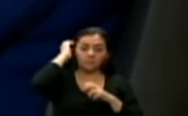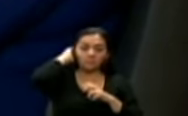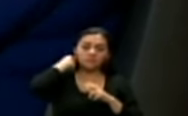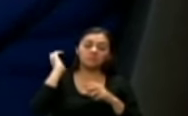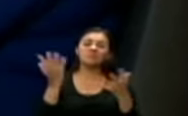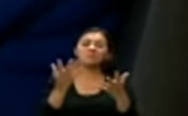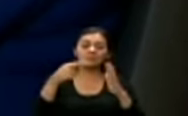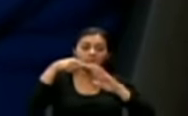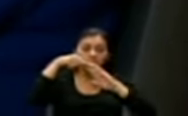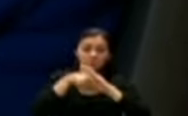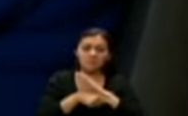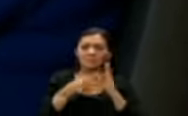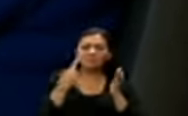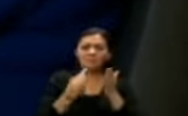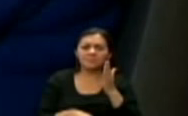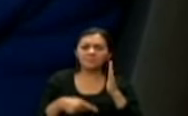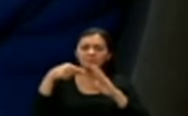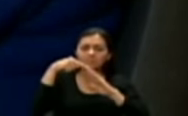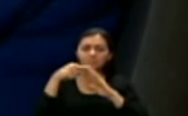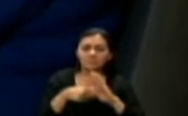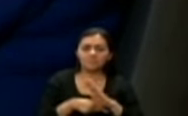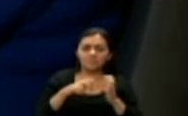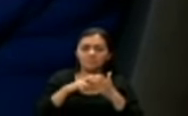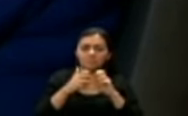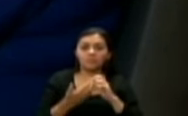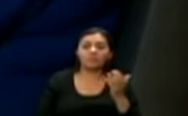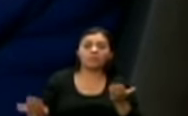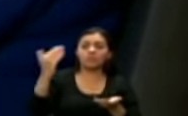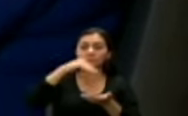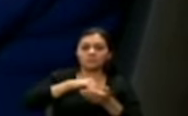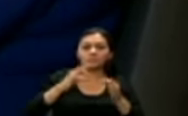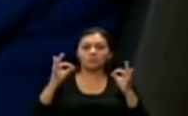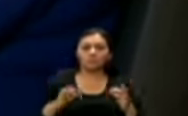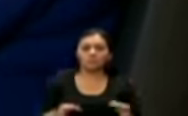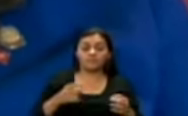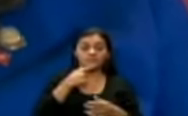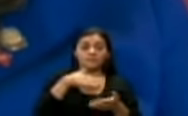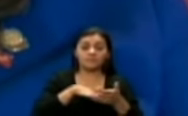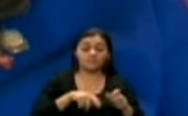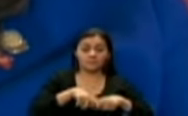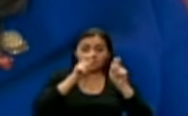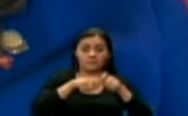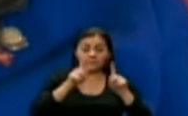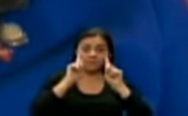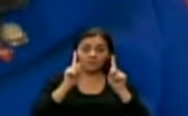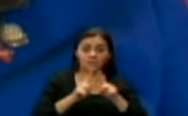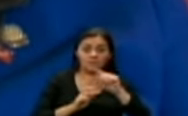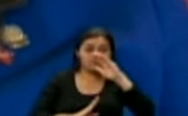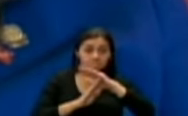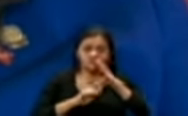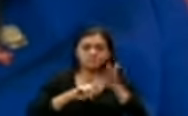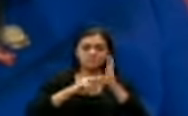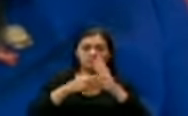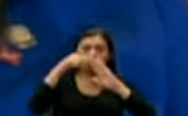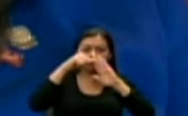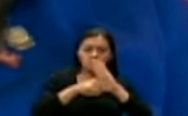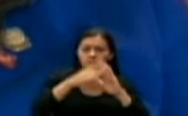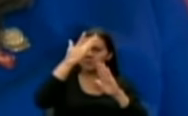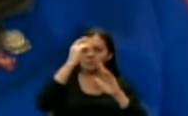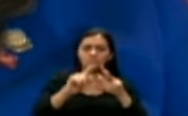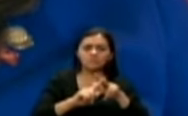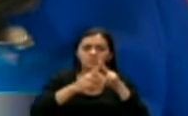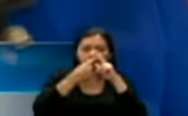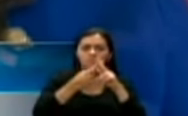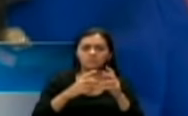conflicto, hay que cumplirlas para que no vuelva a resurgir el conflicto. La firma de una paz, ni simplemente firmar un